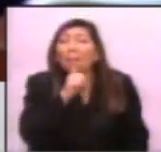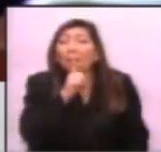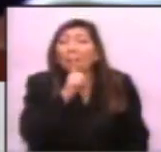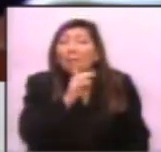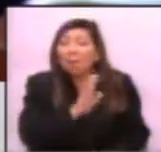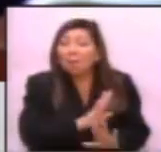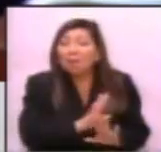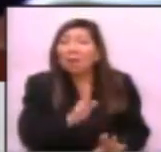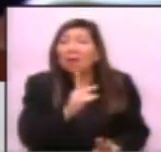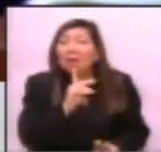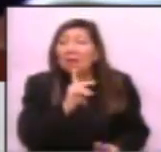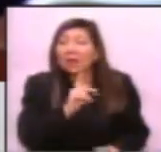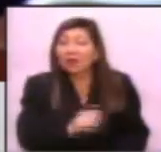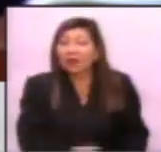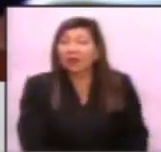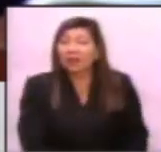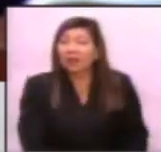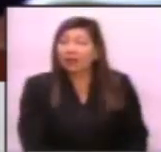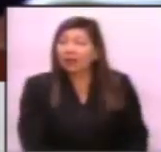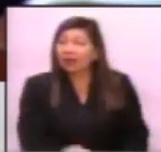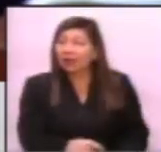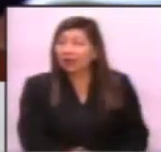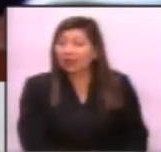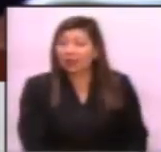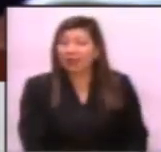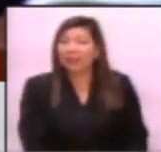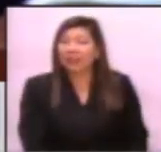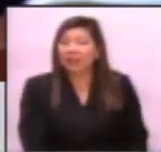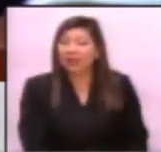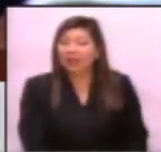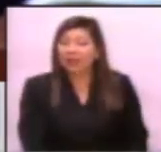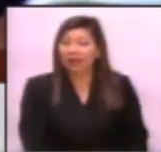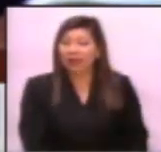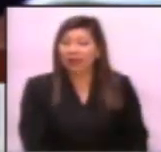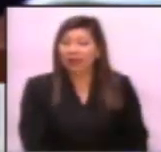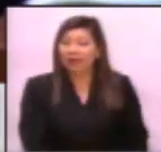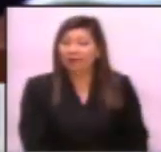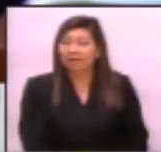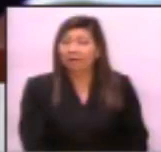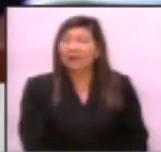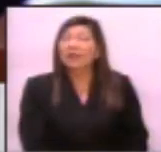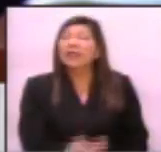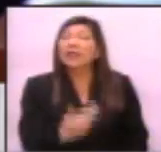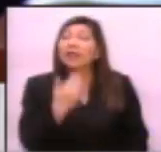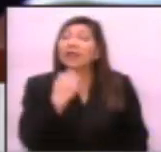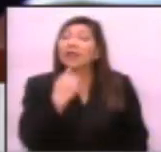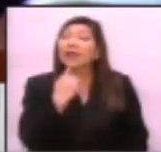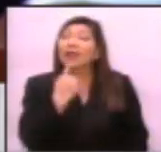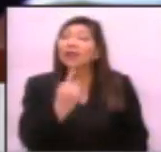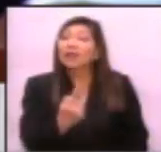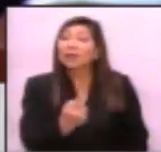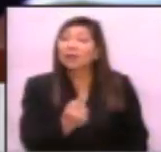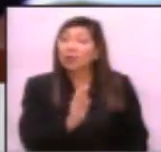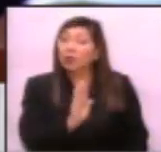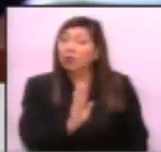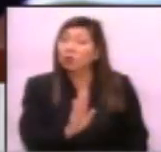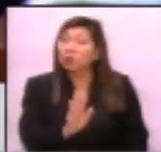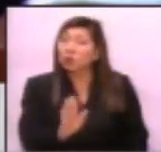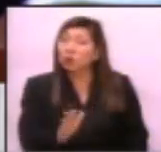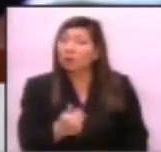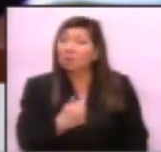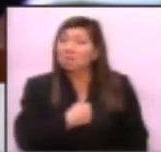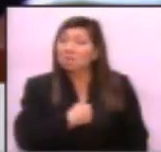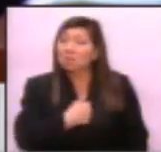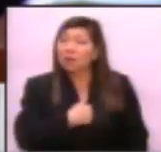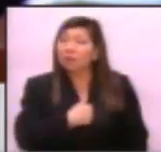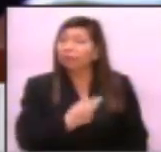no quiere hablar, ha enmudecido de la noche a la mañana. Y le han dicho, su